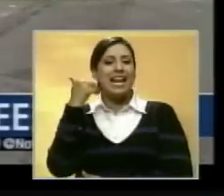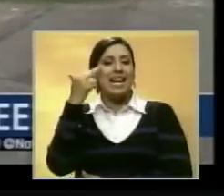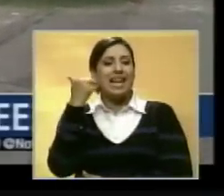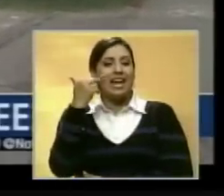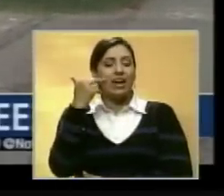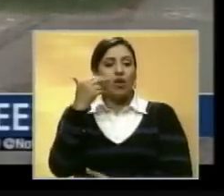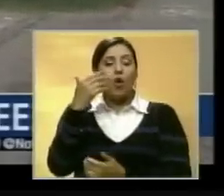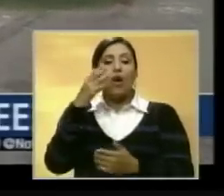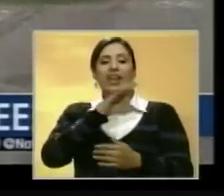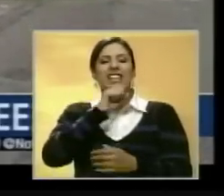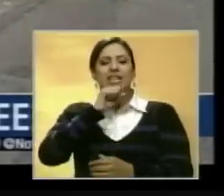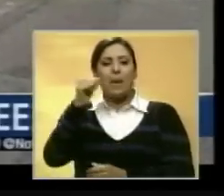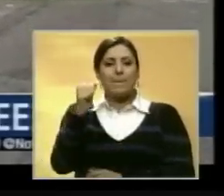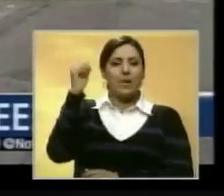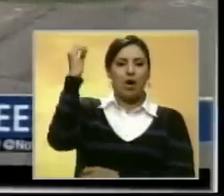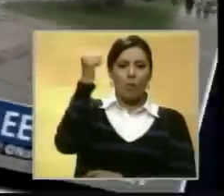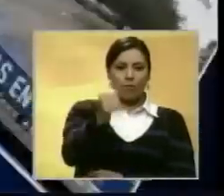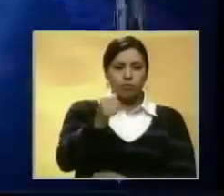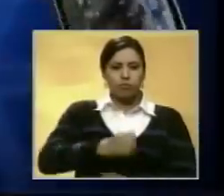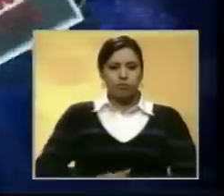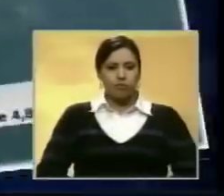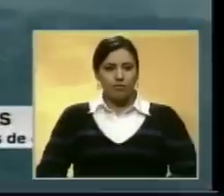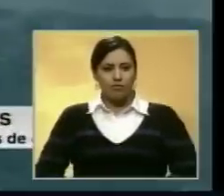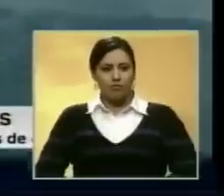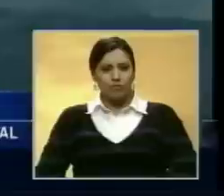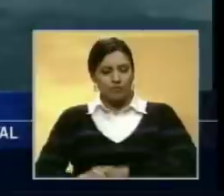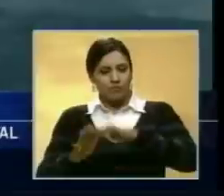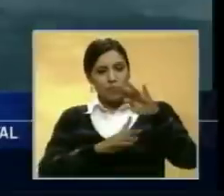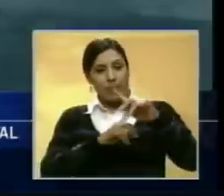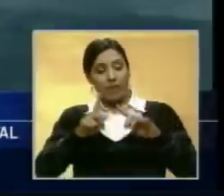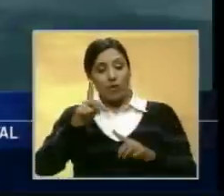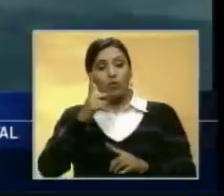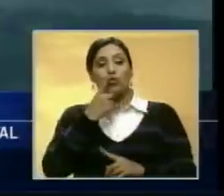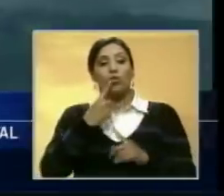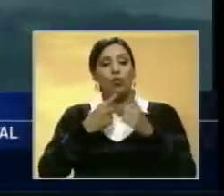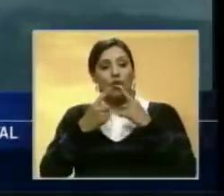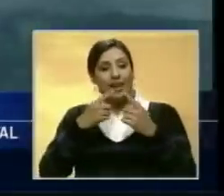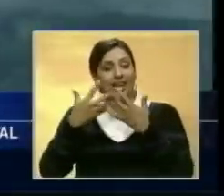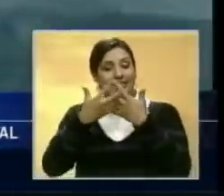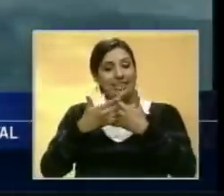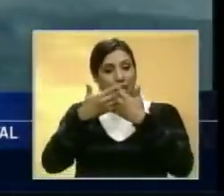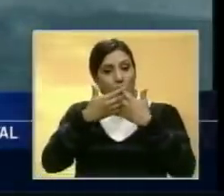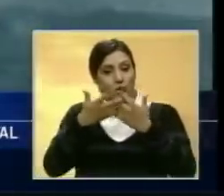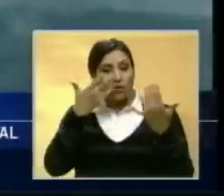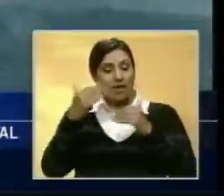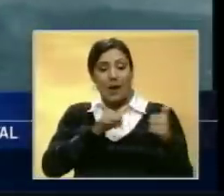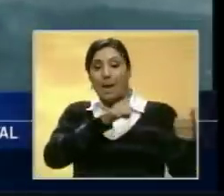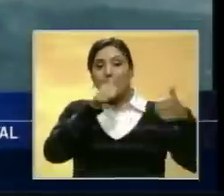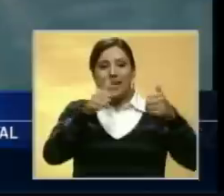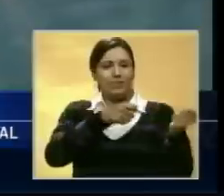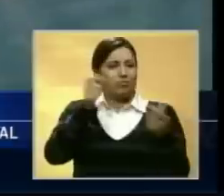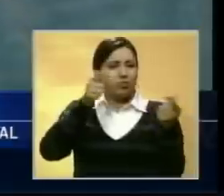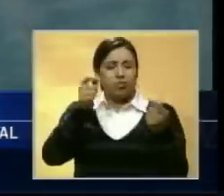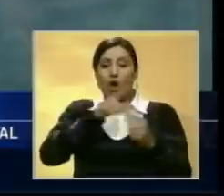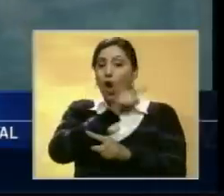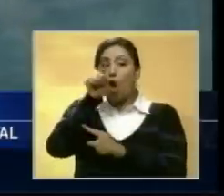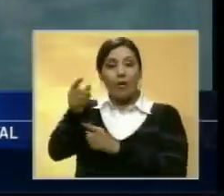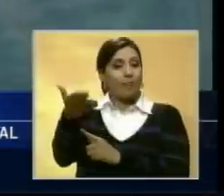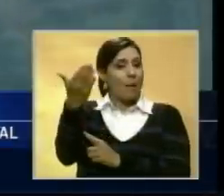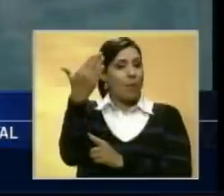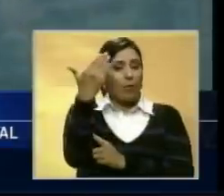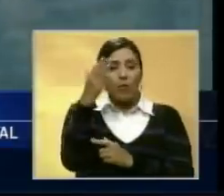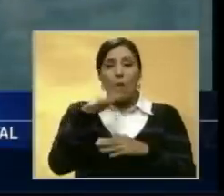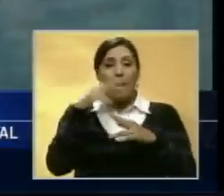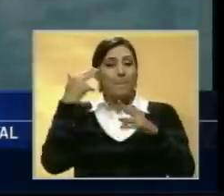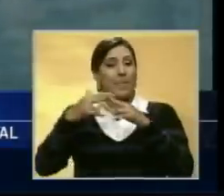negra a manos de efectivos. En Colorado, Estados Unidos, las autoridades han iniciado evacuaciones obligatorias por